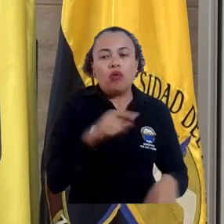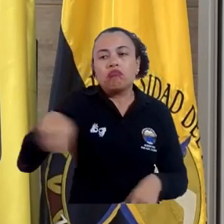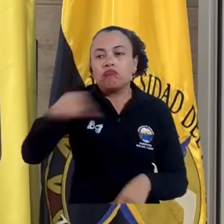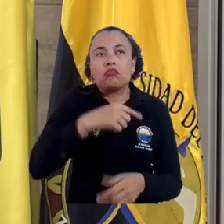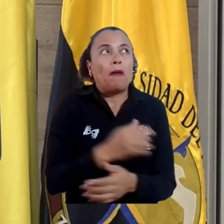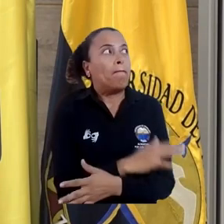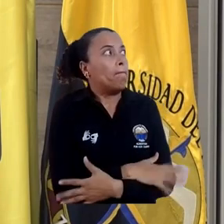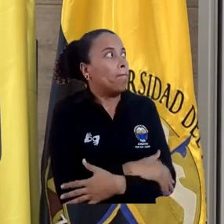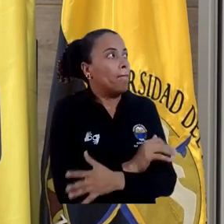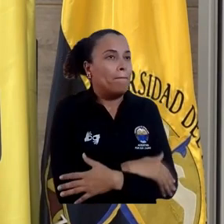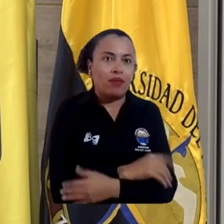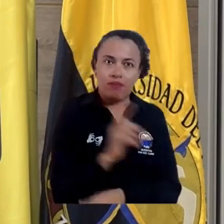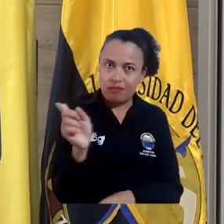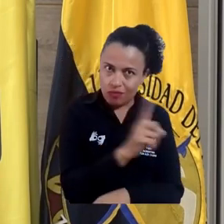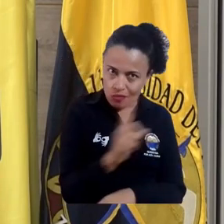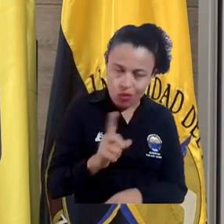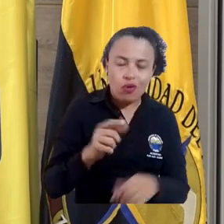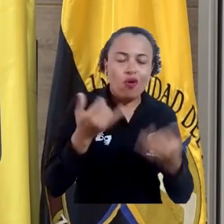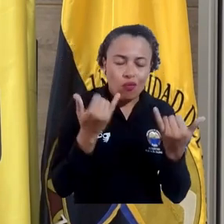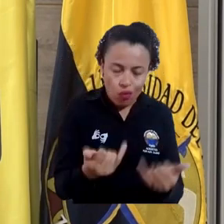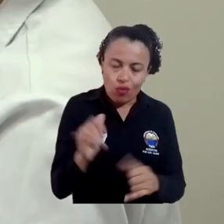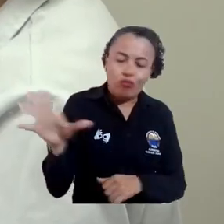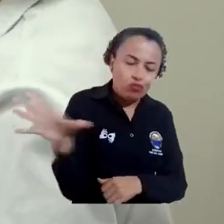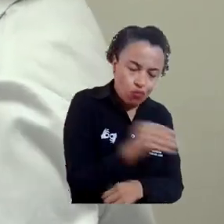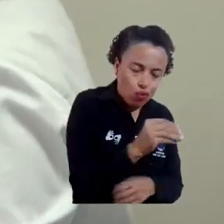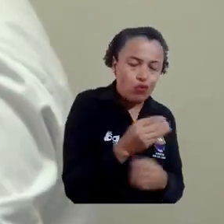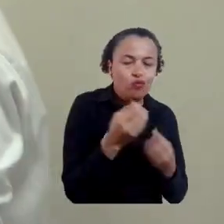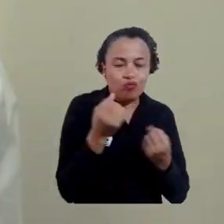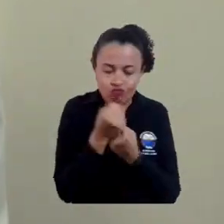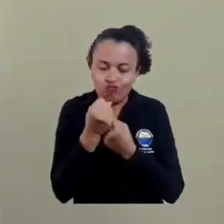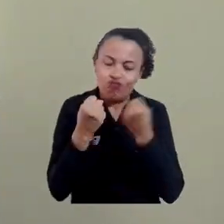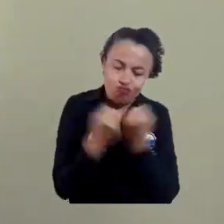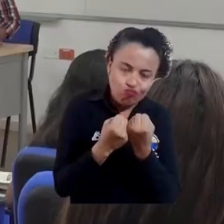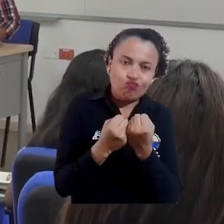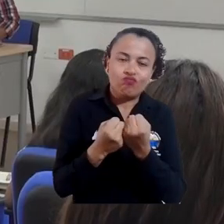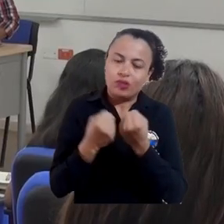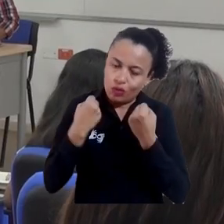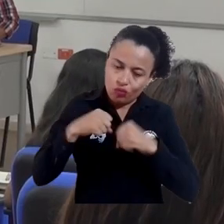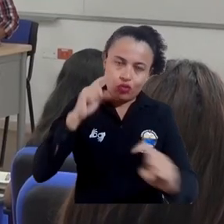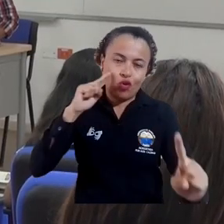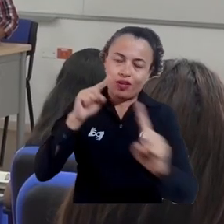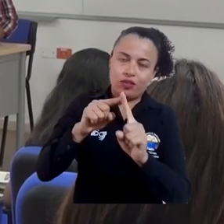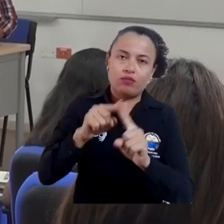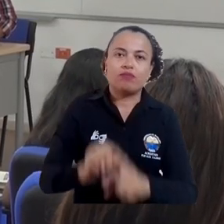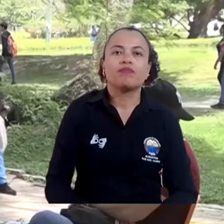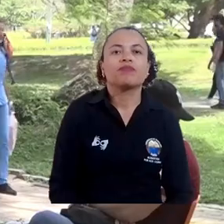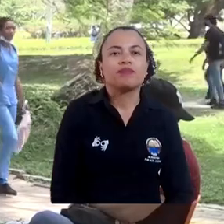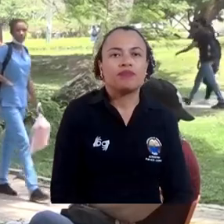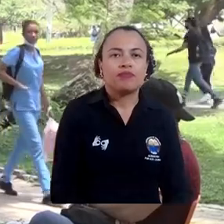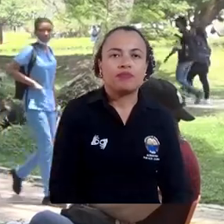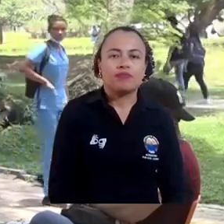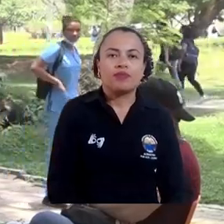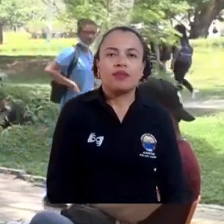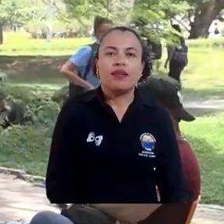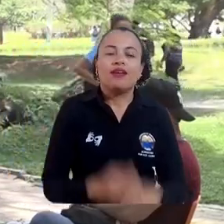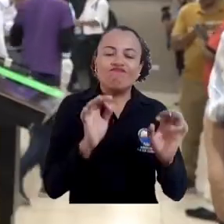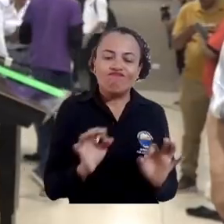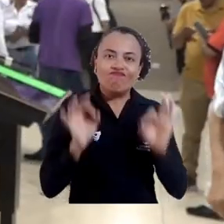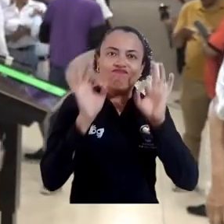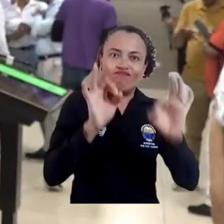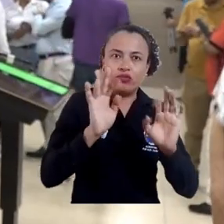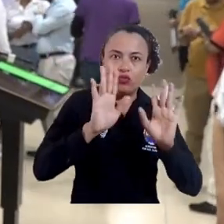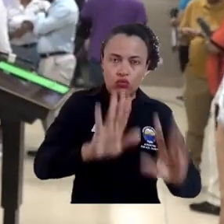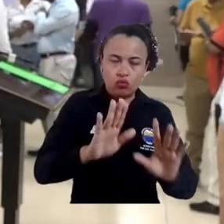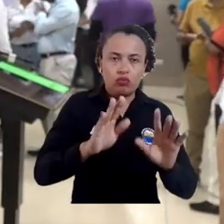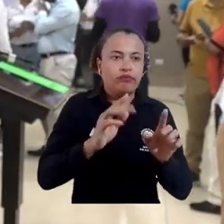una sola persona y todo lo demás, entonces los demás no hacíamos nada. No, no, aquí esto es un gran equipo donde todo el mundo empuja en la misma dirección.